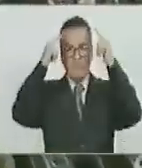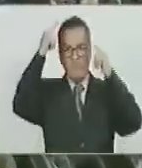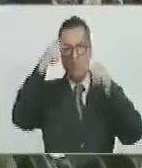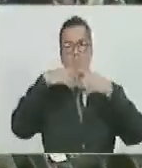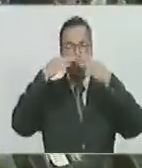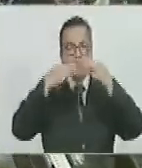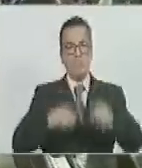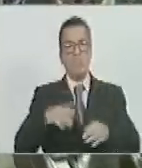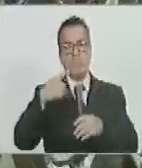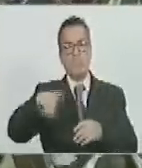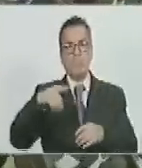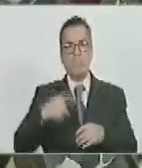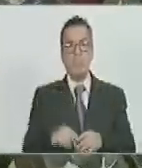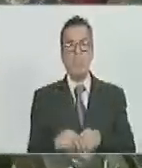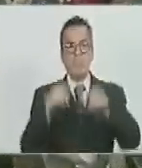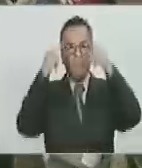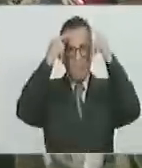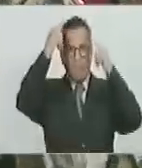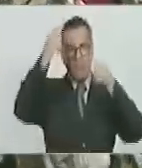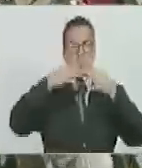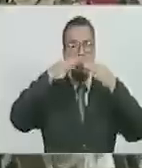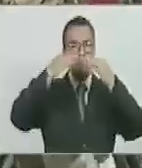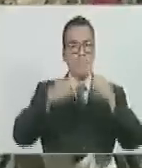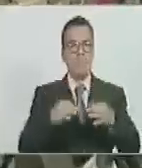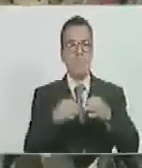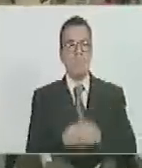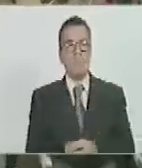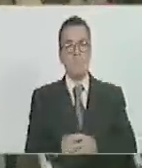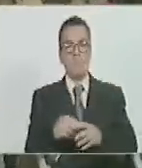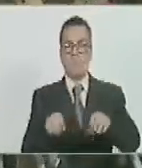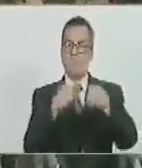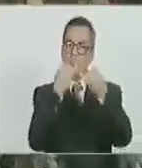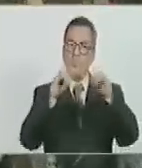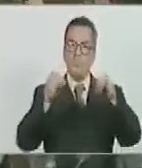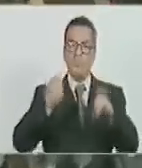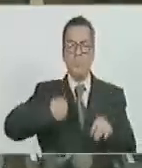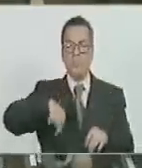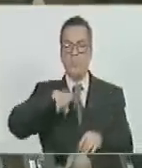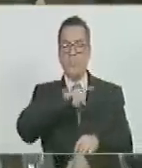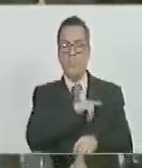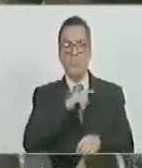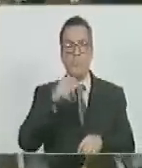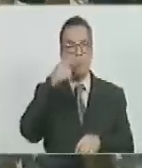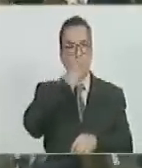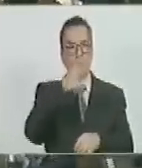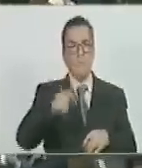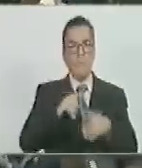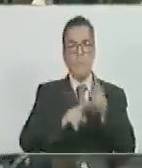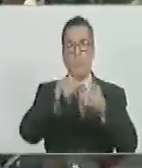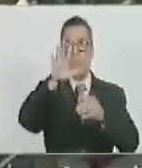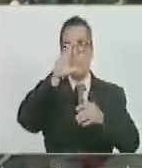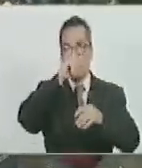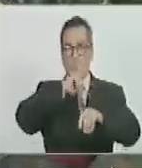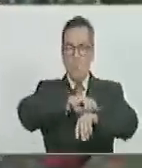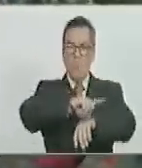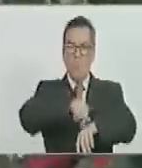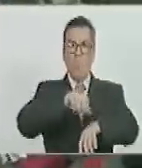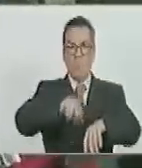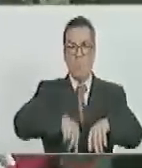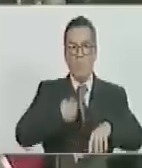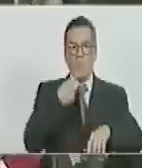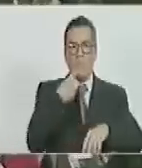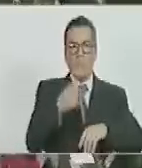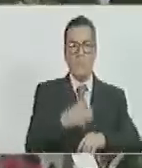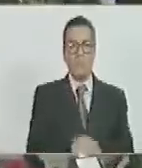garantía de democracia, el chavismo es garantía de felicidad para nuestro pueblo. Y 5 años después podemos